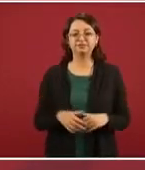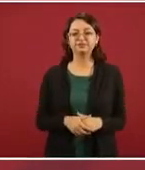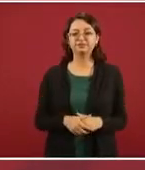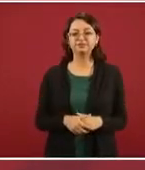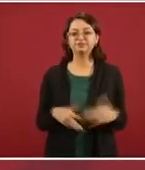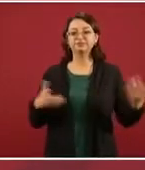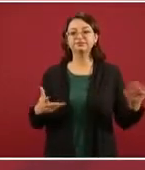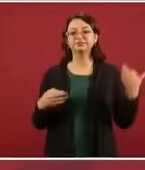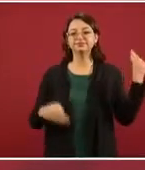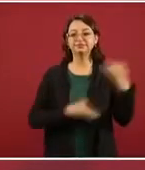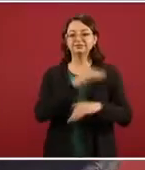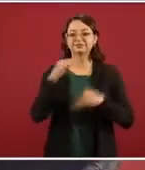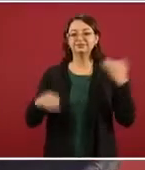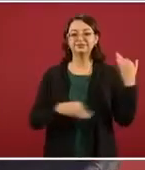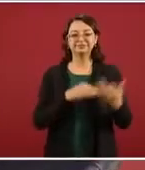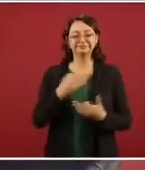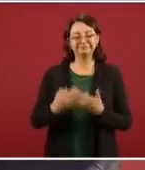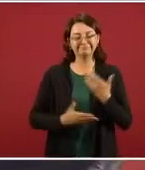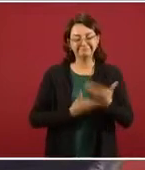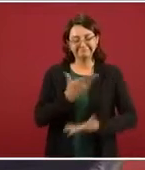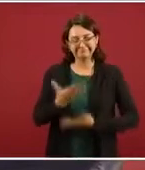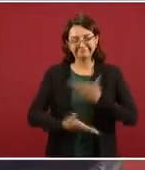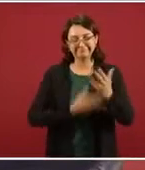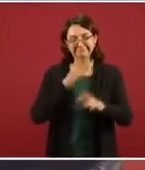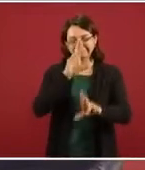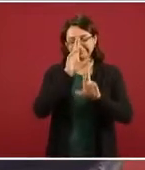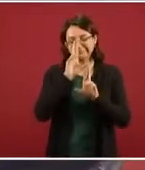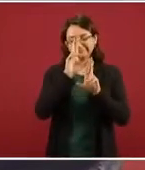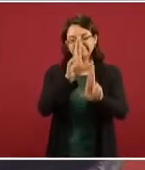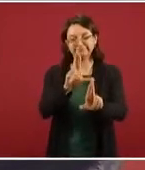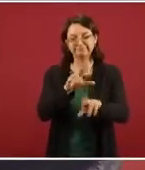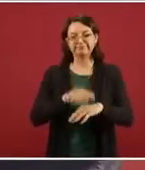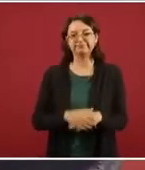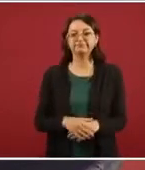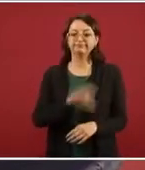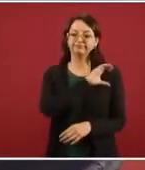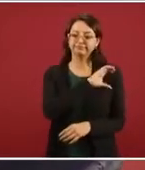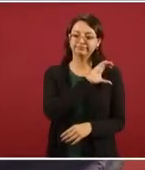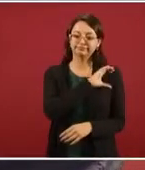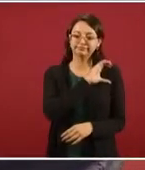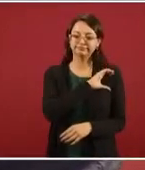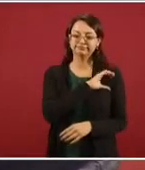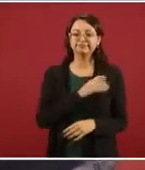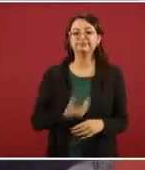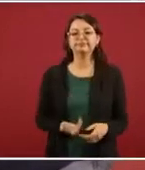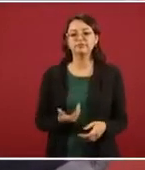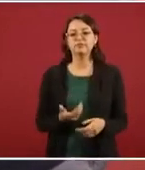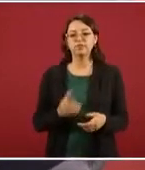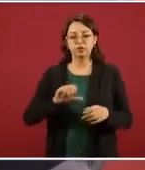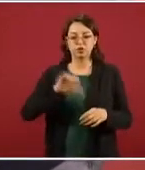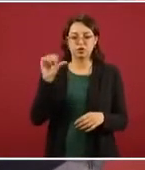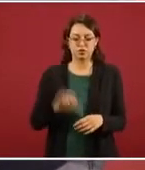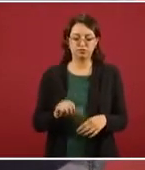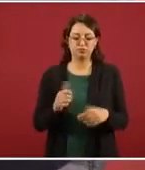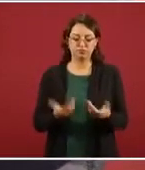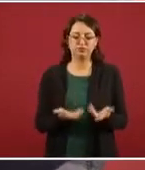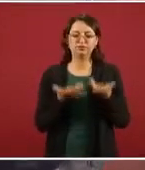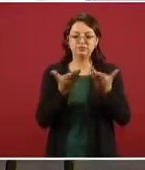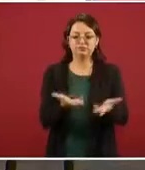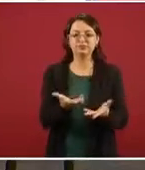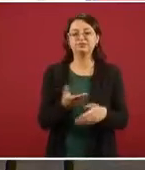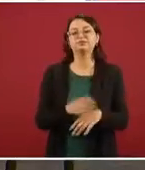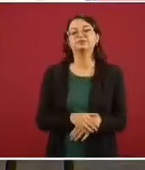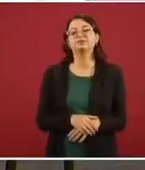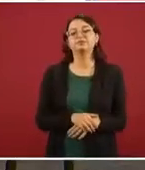con todo nuestro respeto y afecto, nos vamos a dirigir a